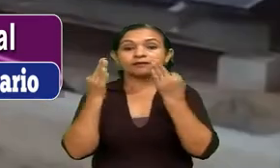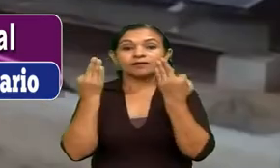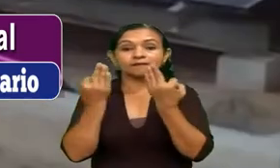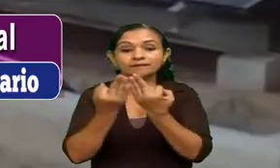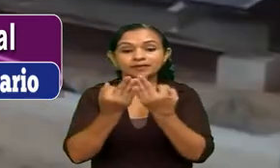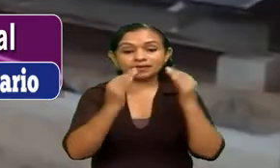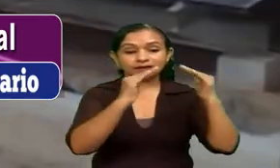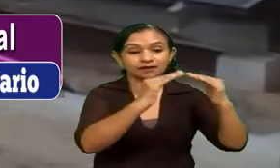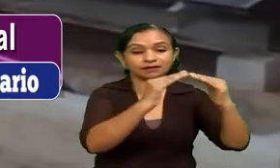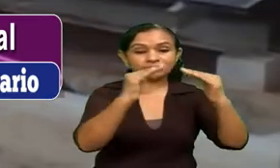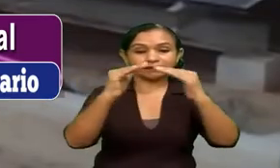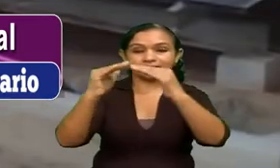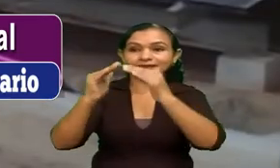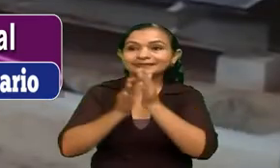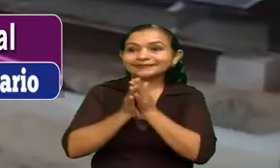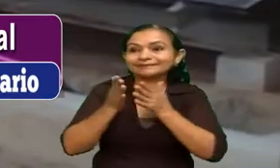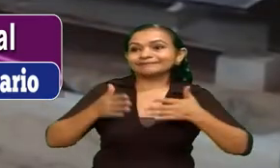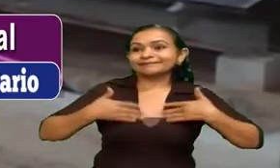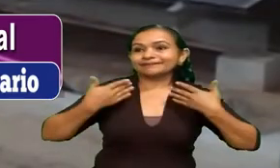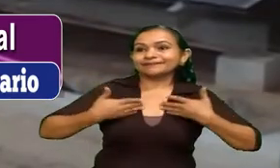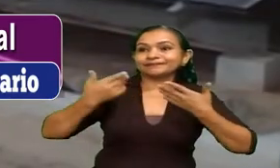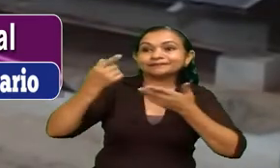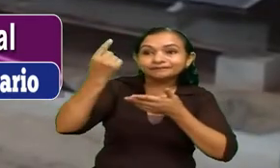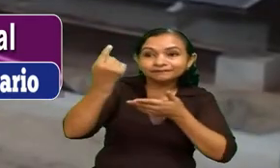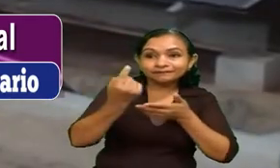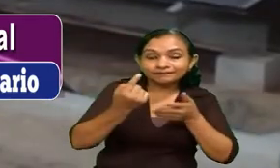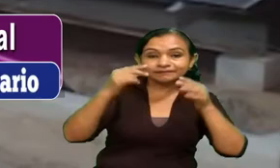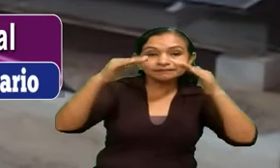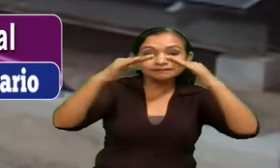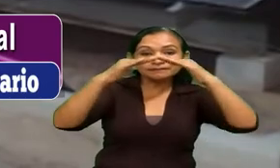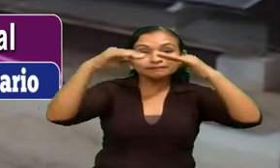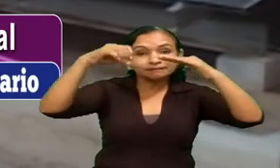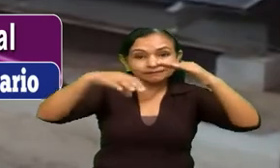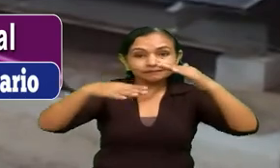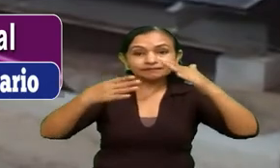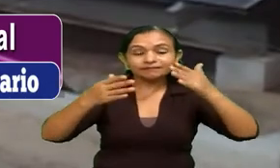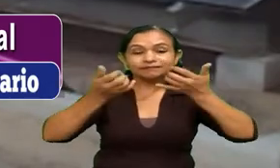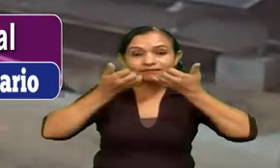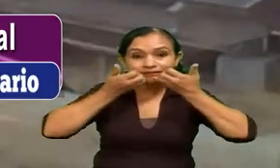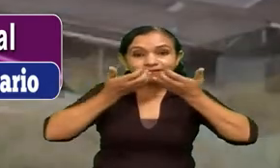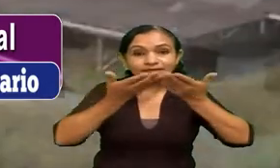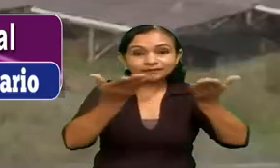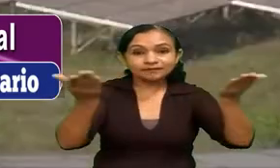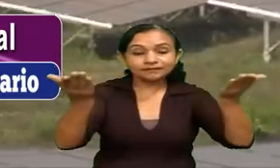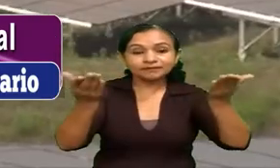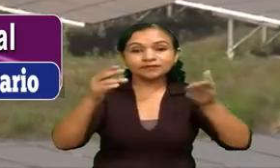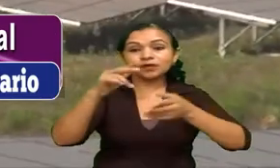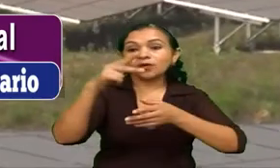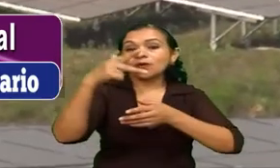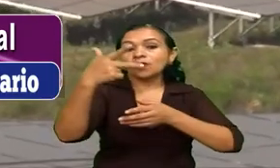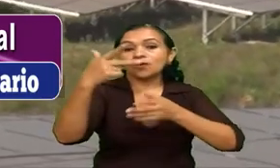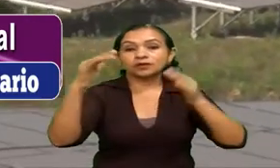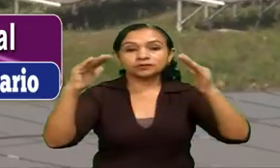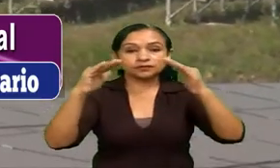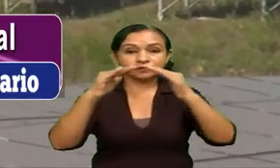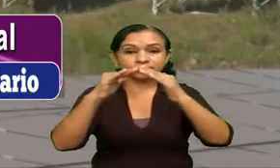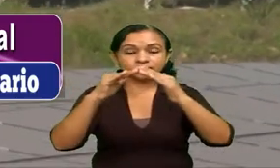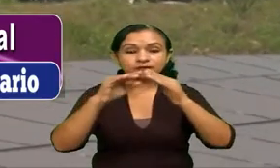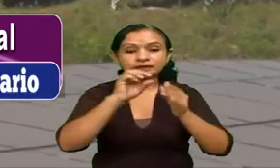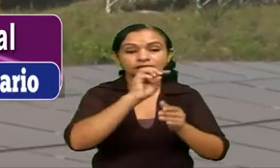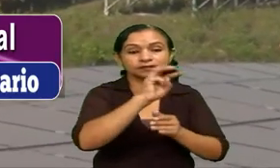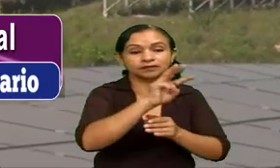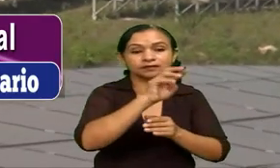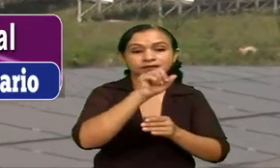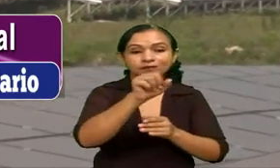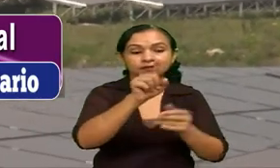Y los proyectos llegan. Si usted escucha cuando nosotros estamos informando, claro, 8 viviendas, 31 hermanas y